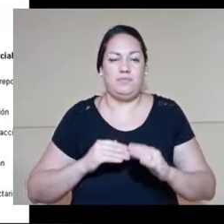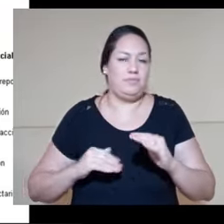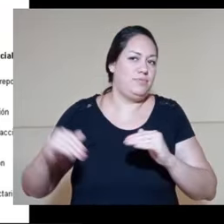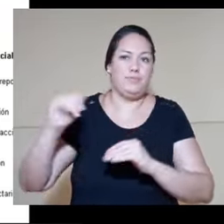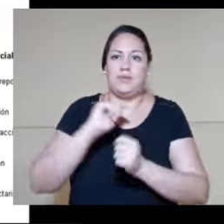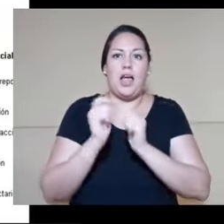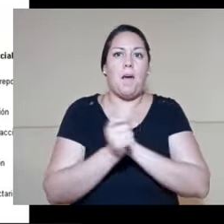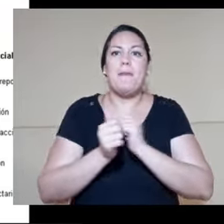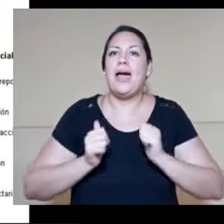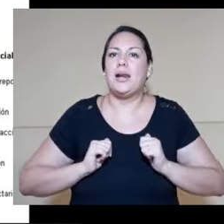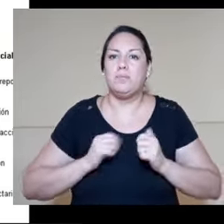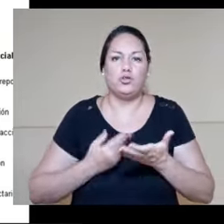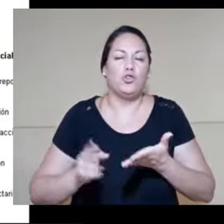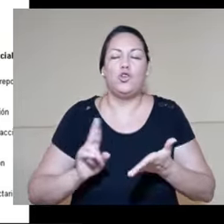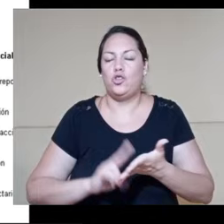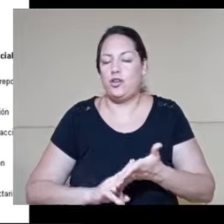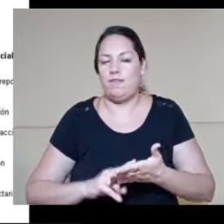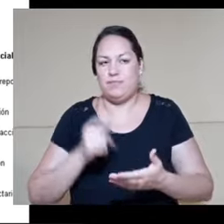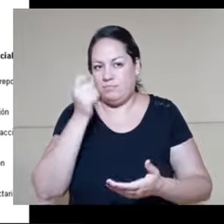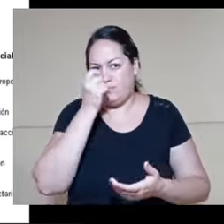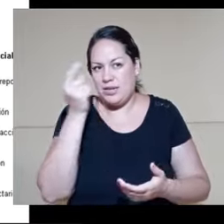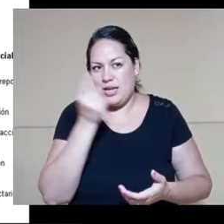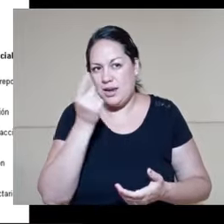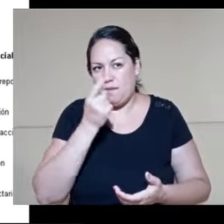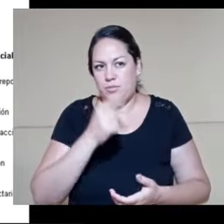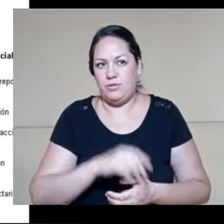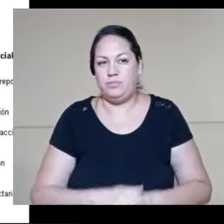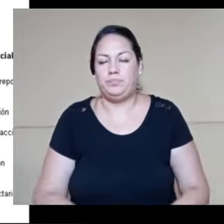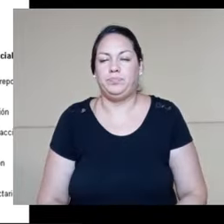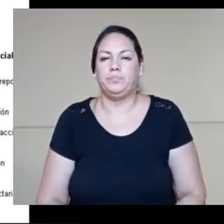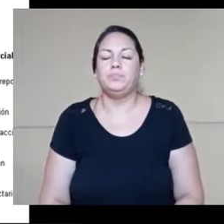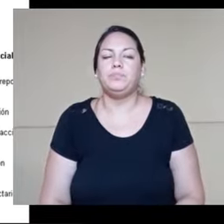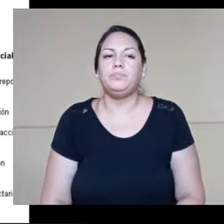se recupera y vuelve al estado de reposo.